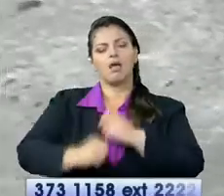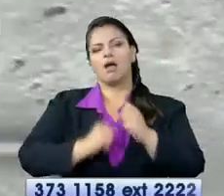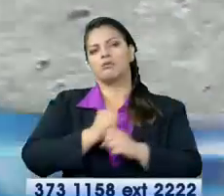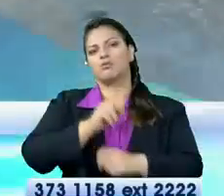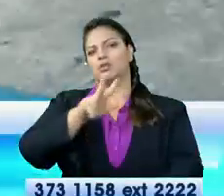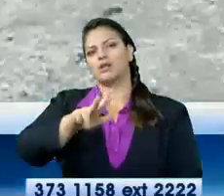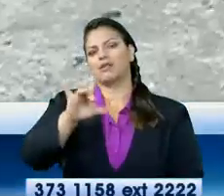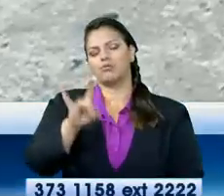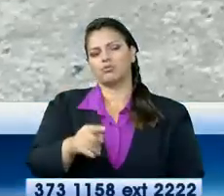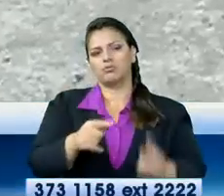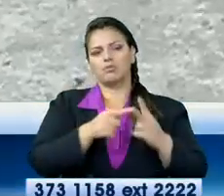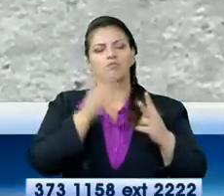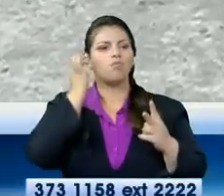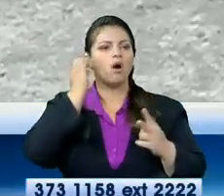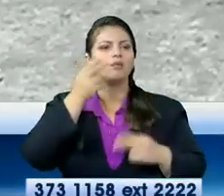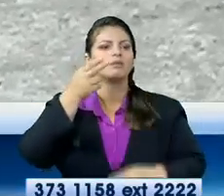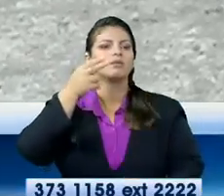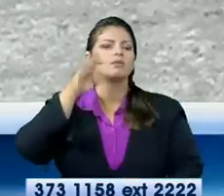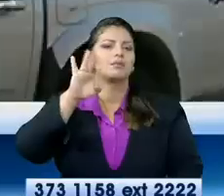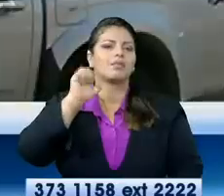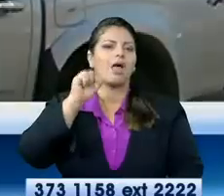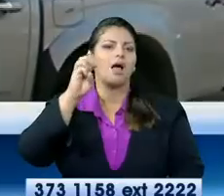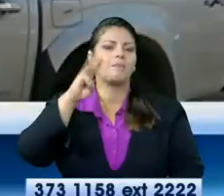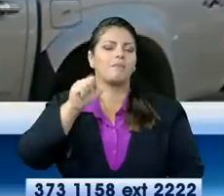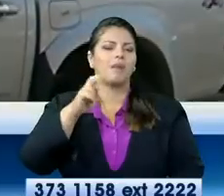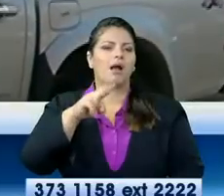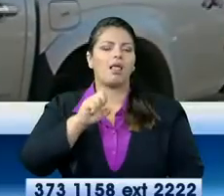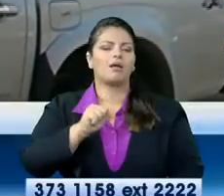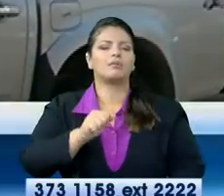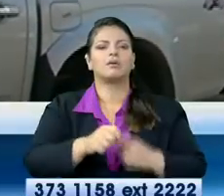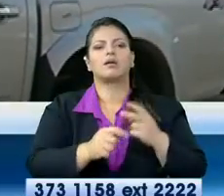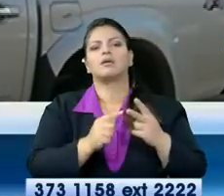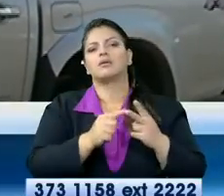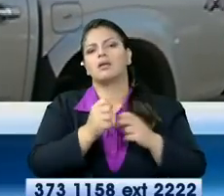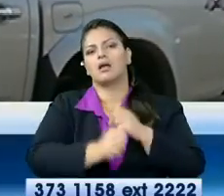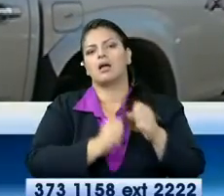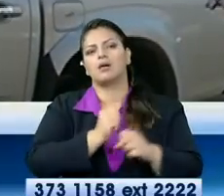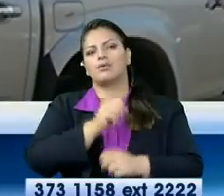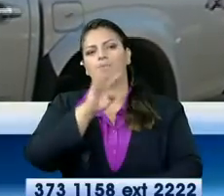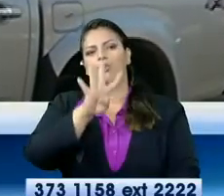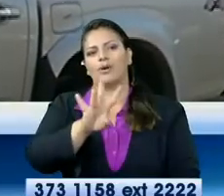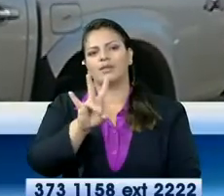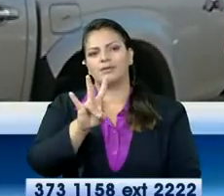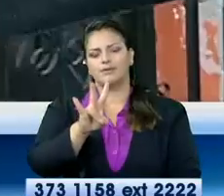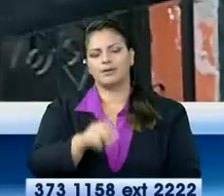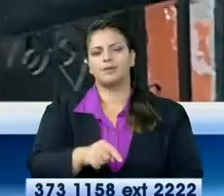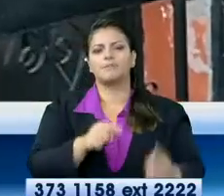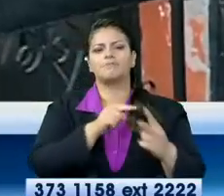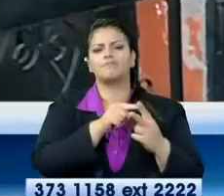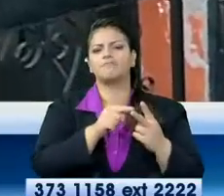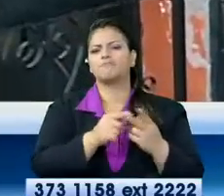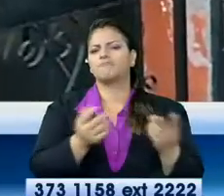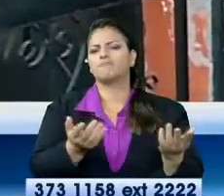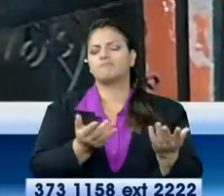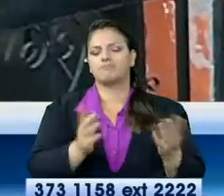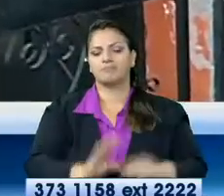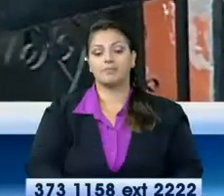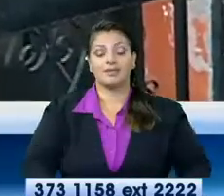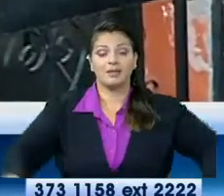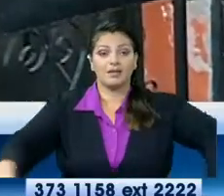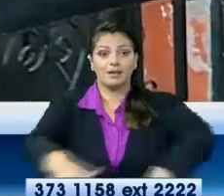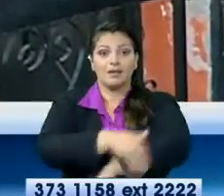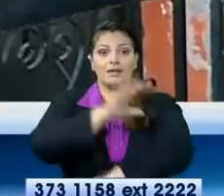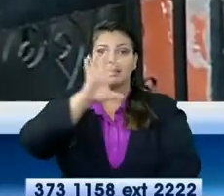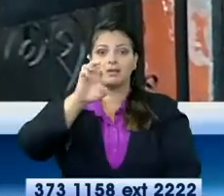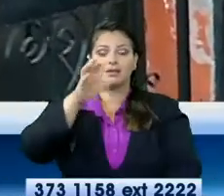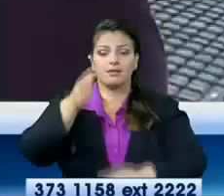cerca de las 22 horas del sábado, durante un encuentro familiar en la 15 y Huancavilca. Aquí yo vivo,